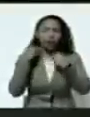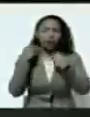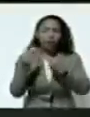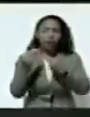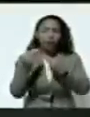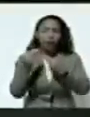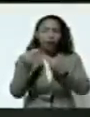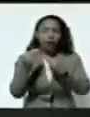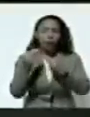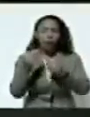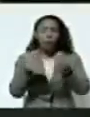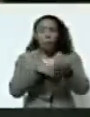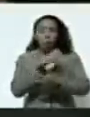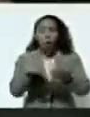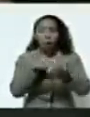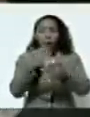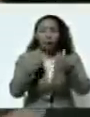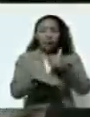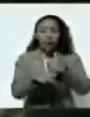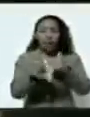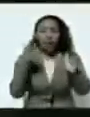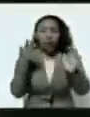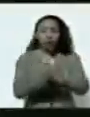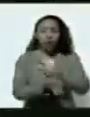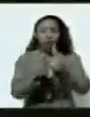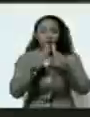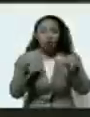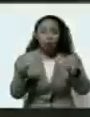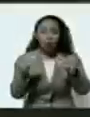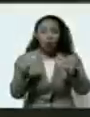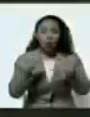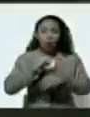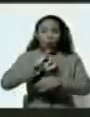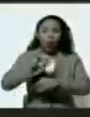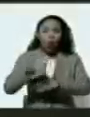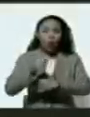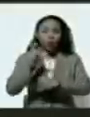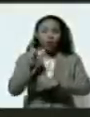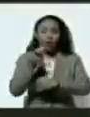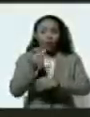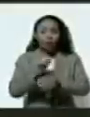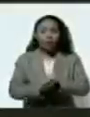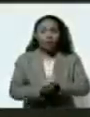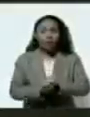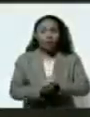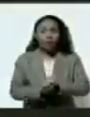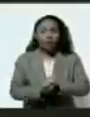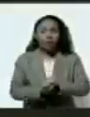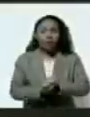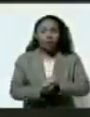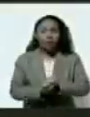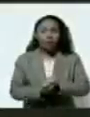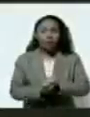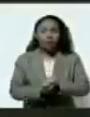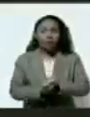un megapeo si salen, y sobre todo con JG. ¿Adivinen quién es JG?